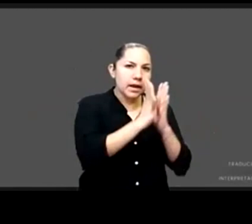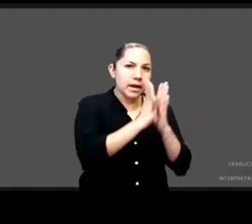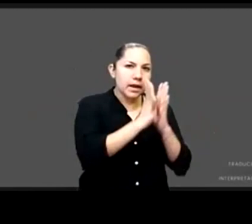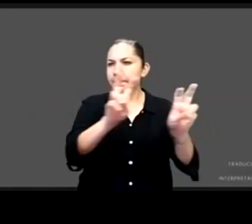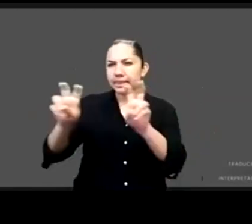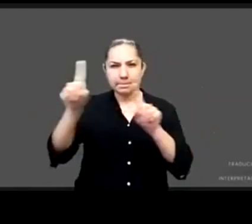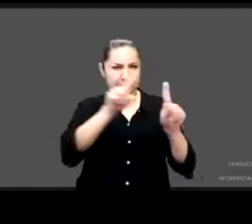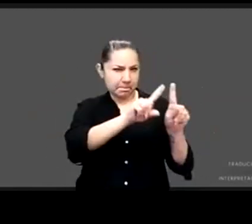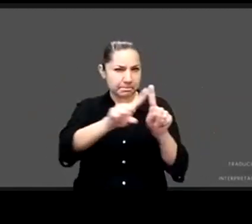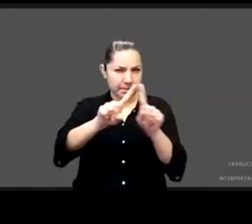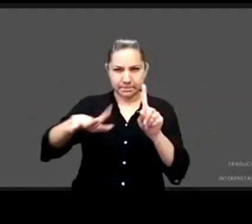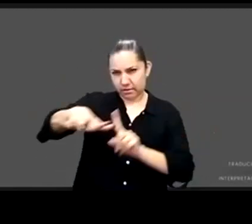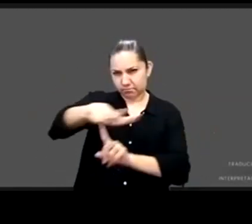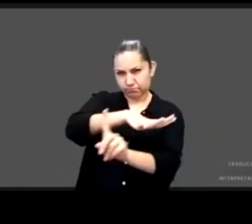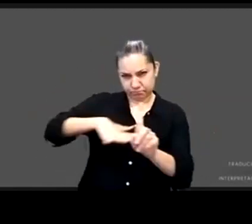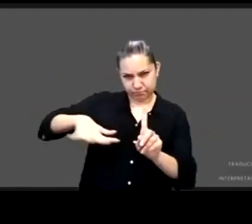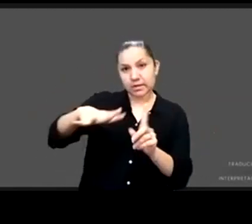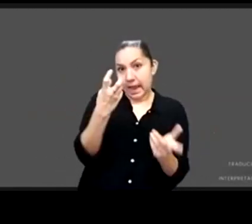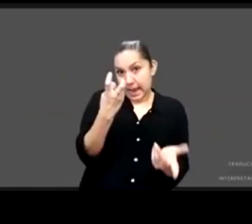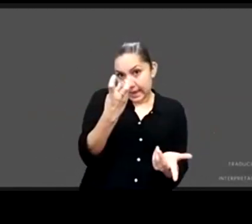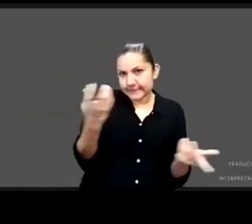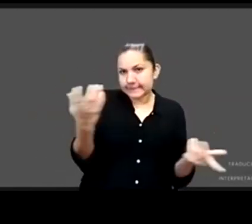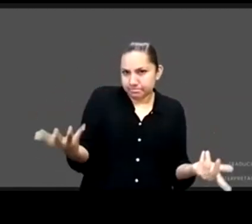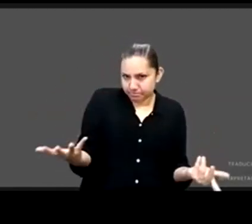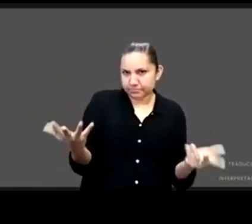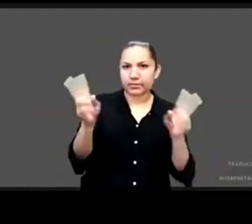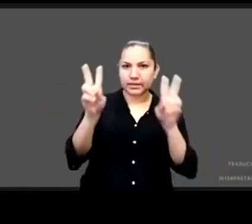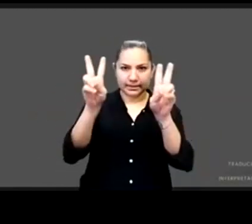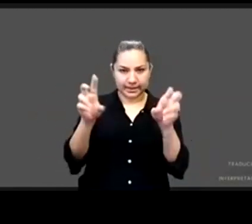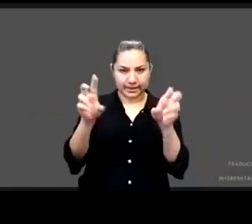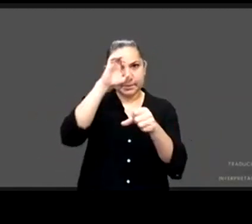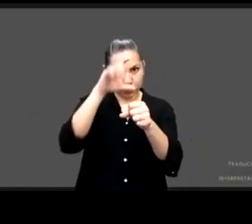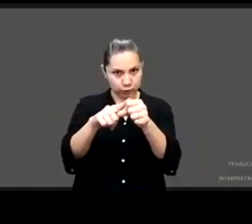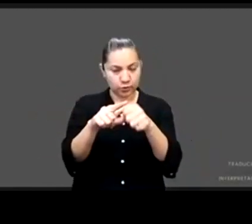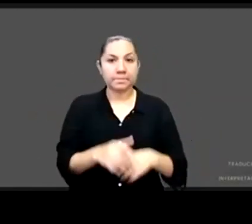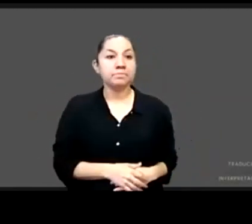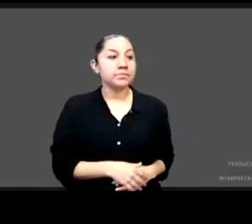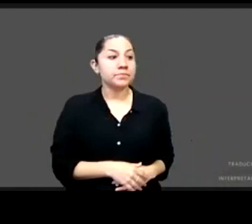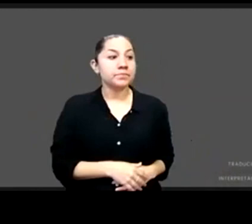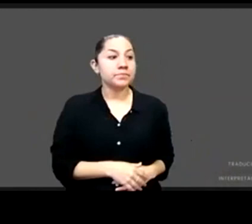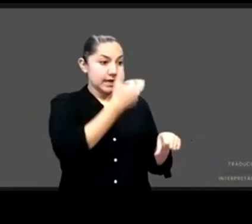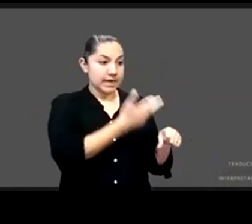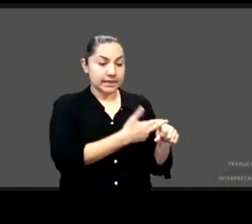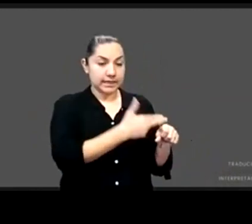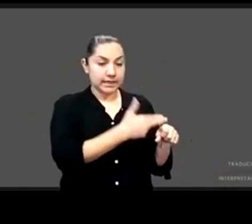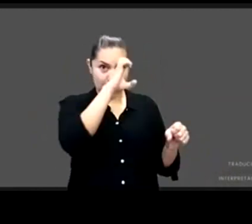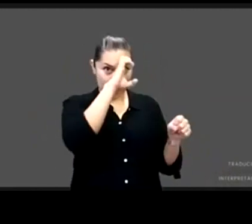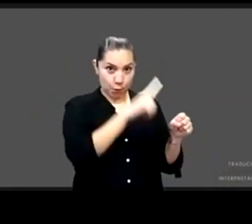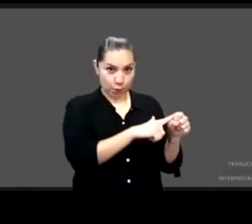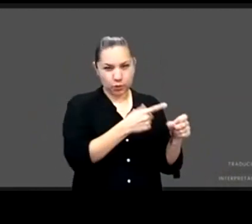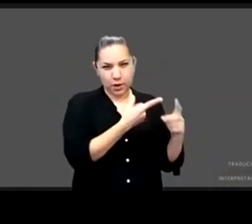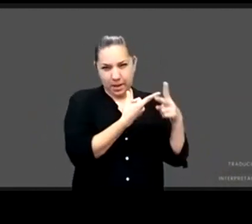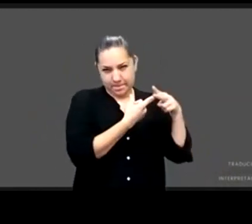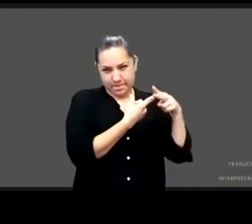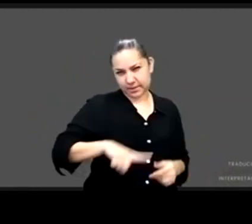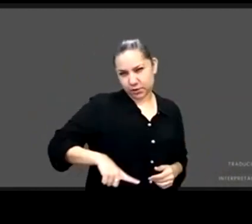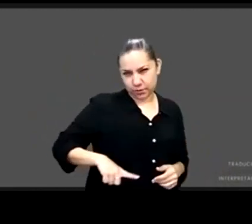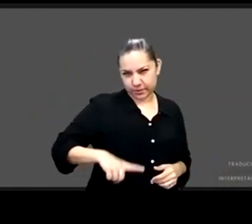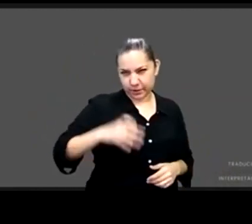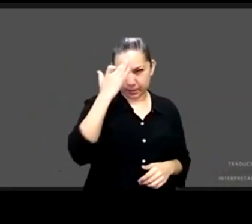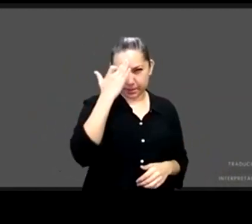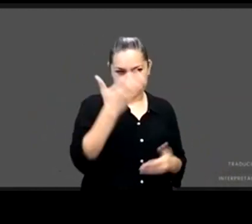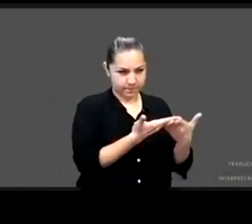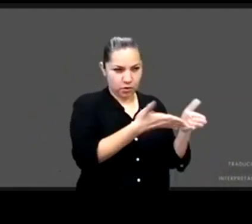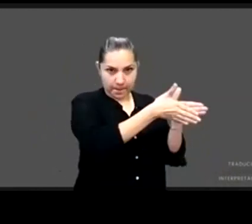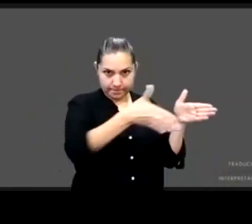cultural. Desde el principio, la Secretaría de Cultura, desde el principio de esta administración, la propia Secretaría de